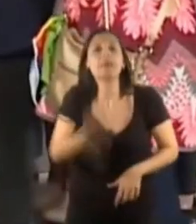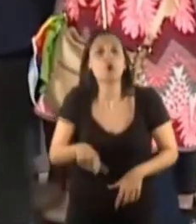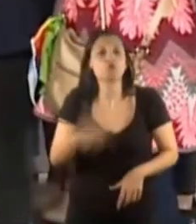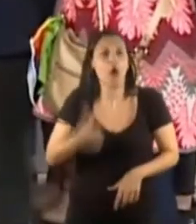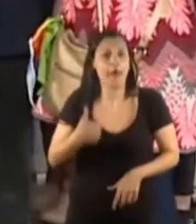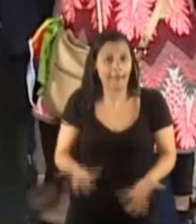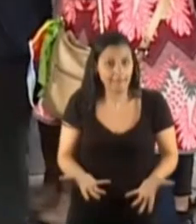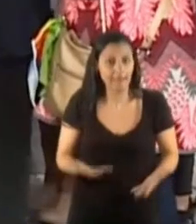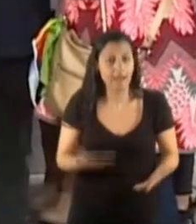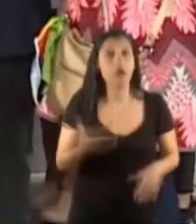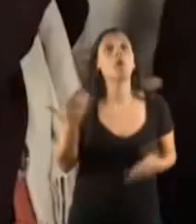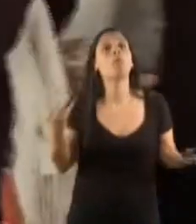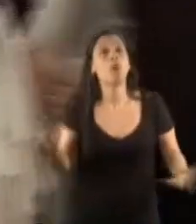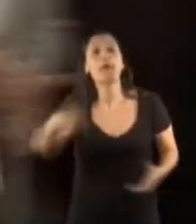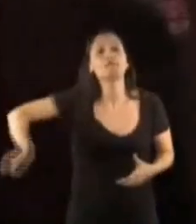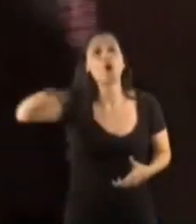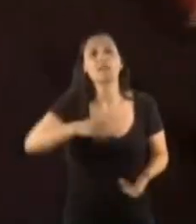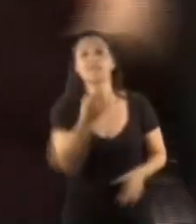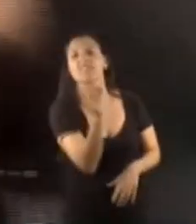por eso no lo quieren